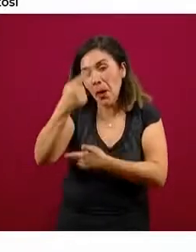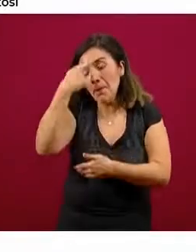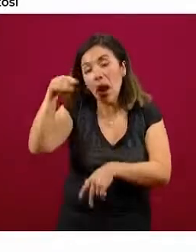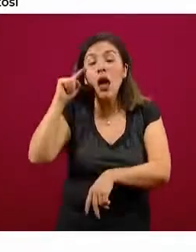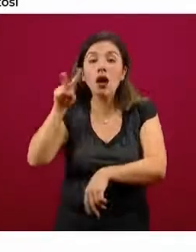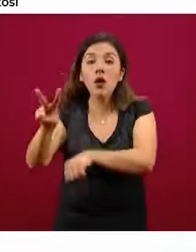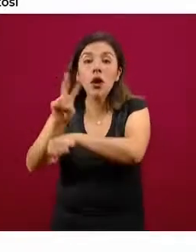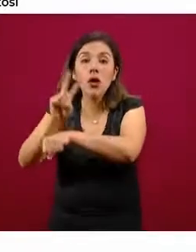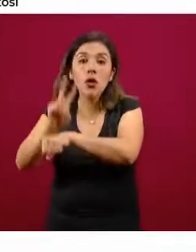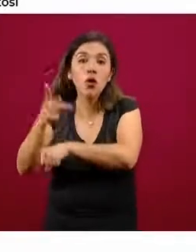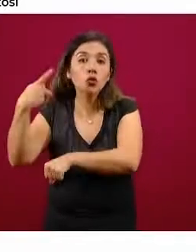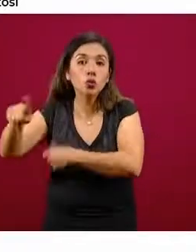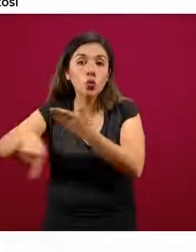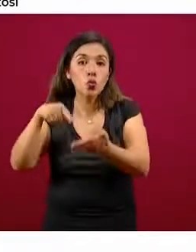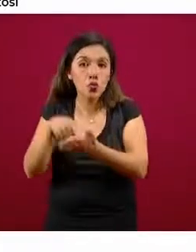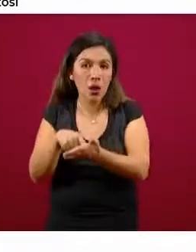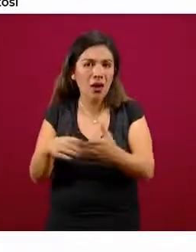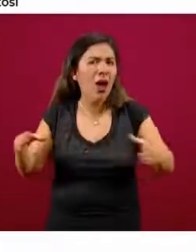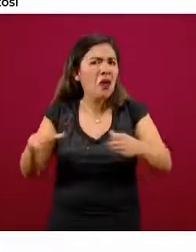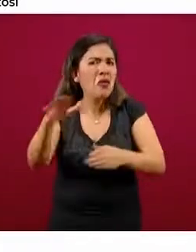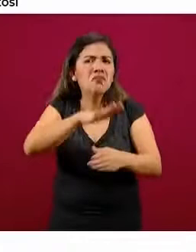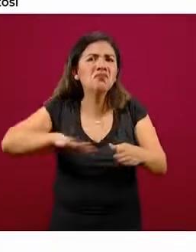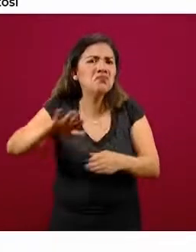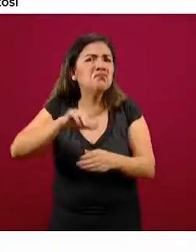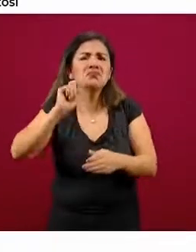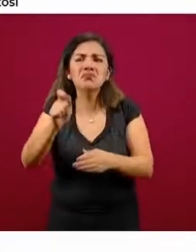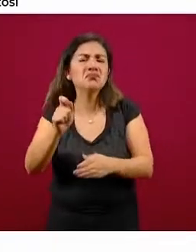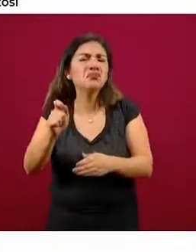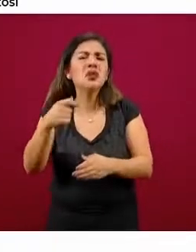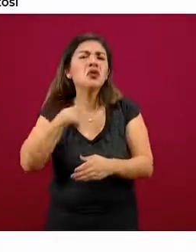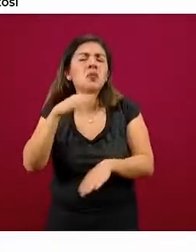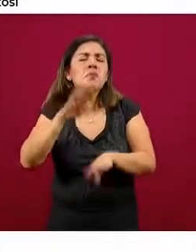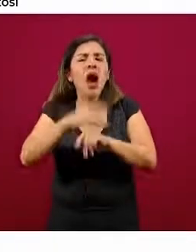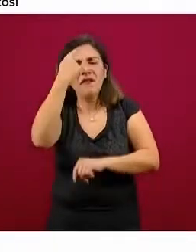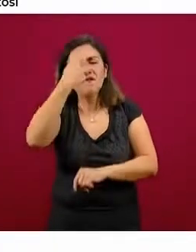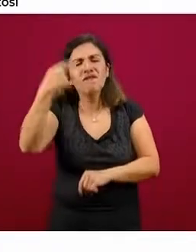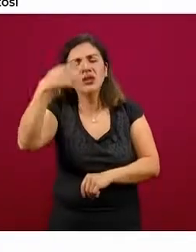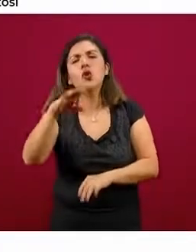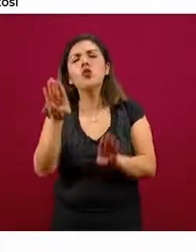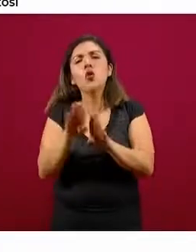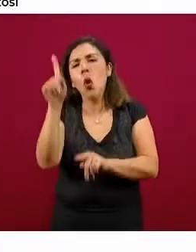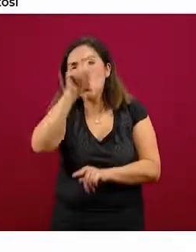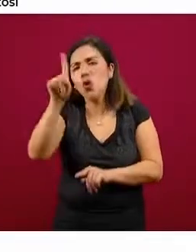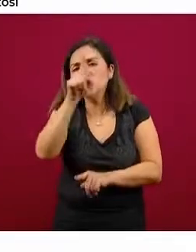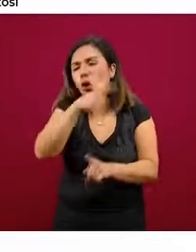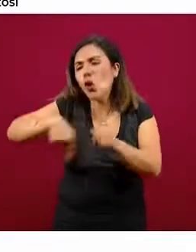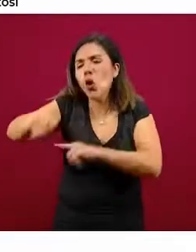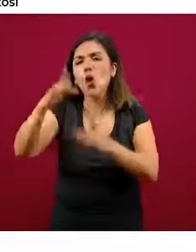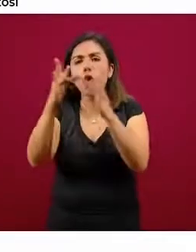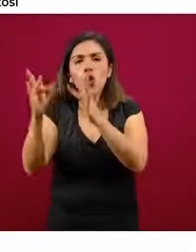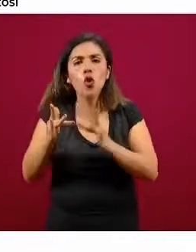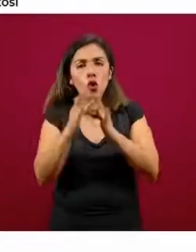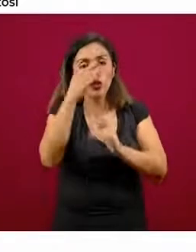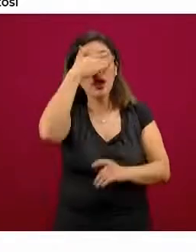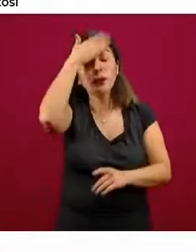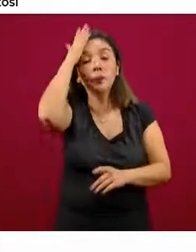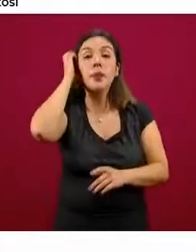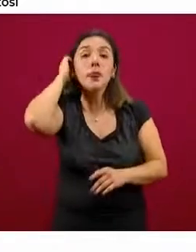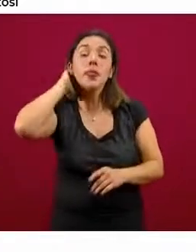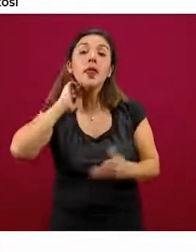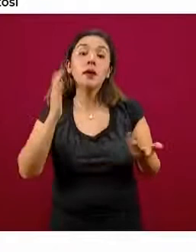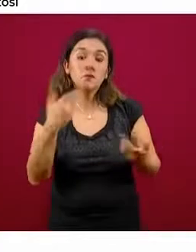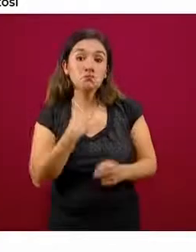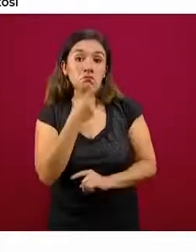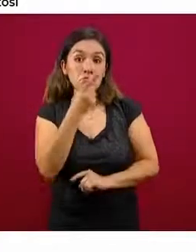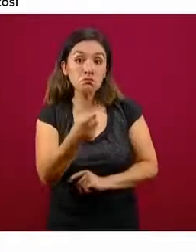vigilancia ahí mismo en la comunidad. Como son comunidades cerradas, para nosotros es muy fácil dar seguimiento a todos los contactos. Entonces, pues